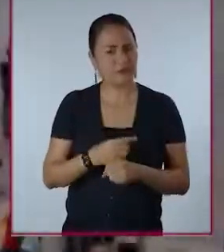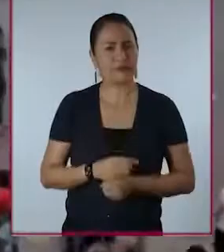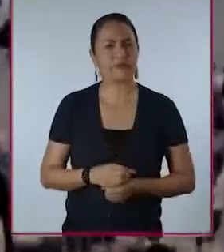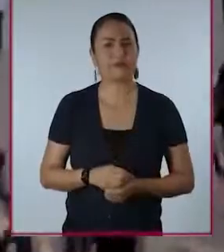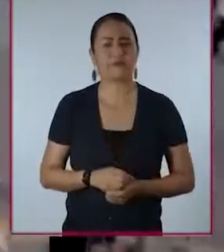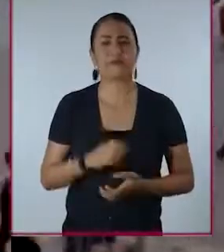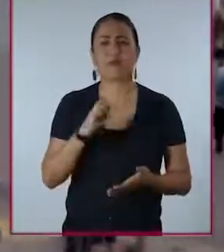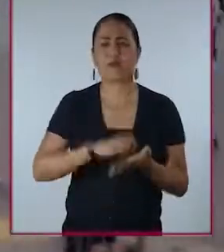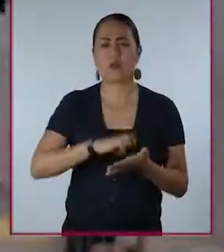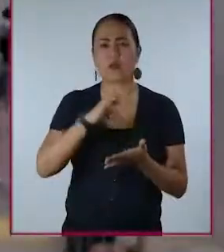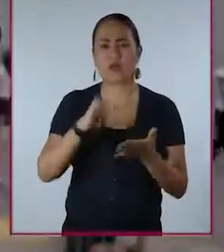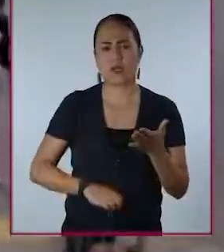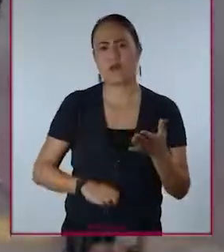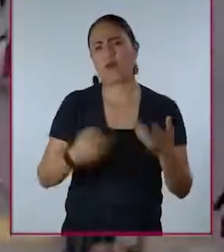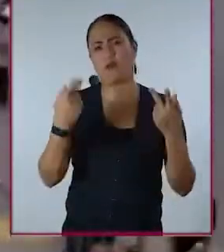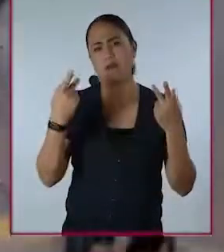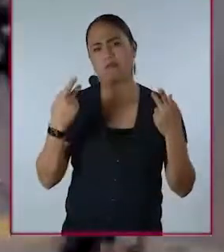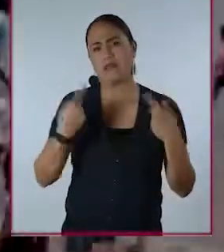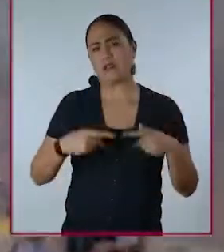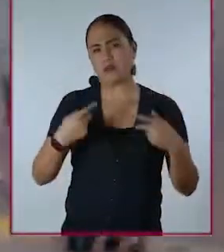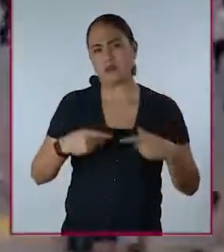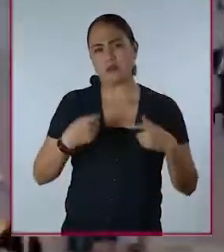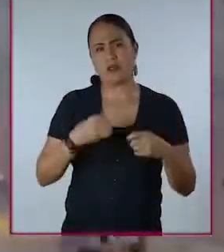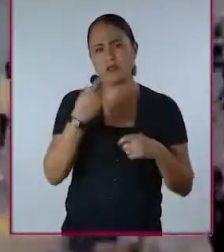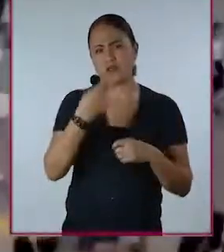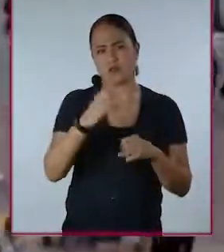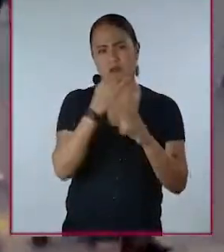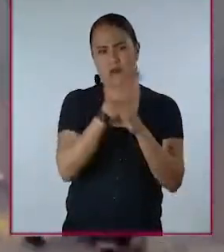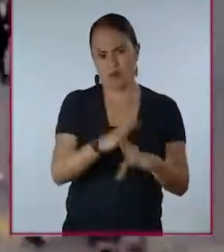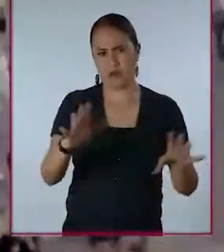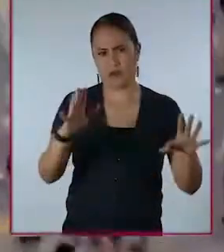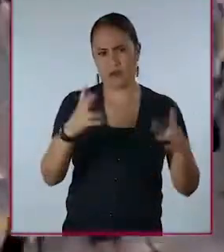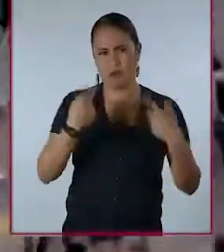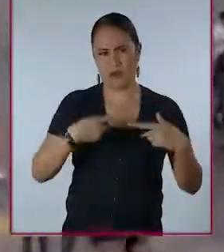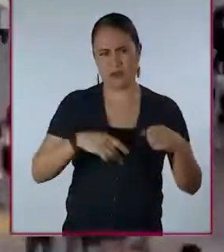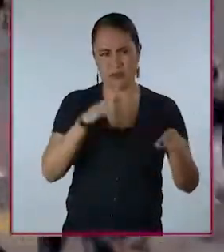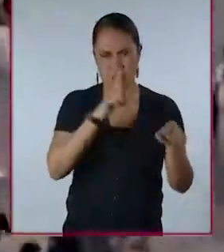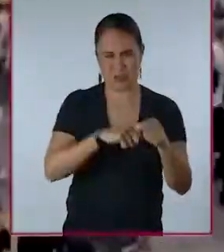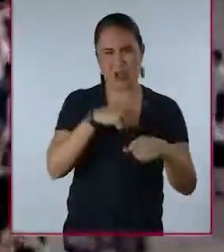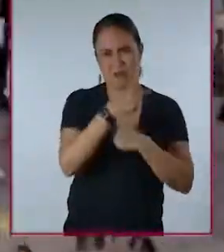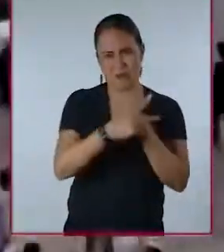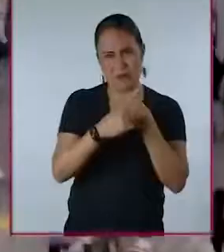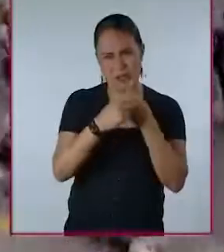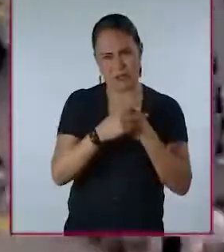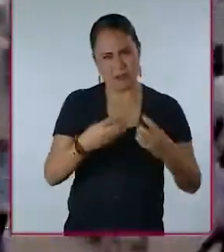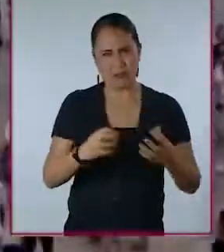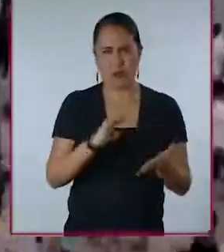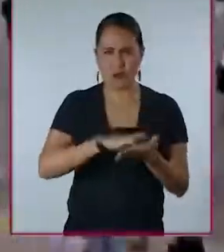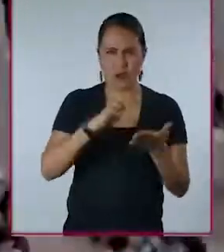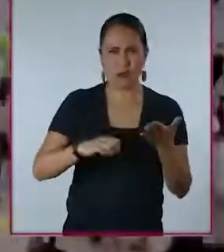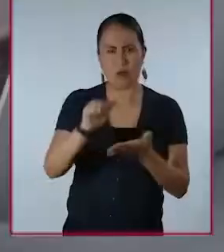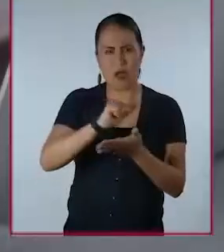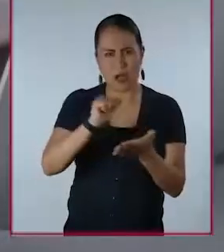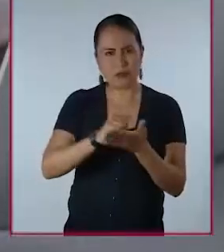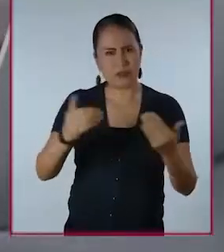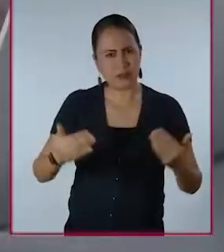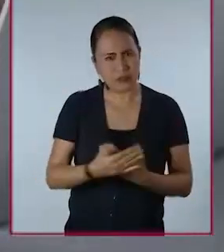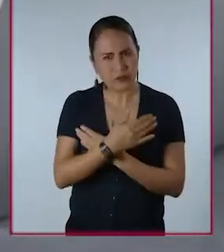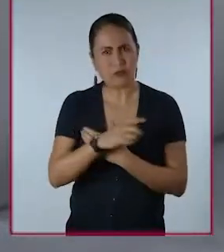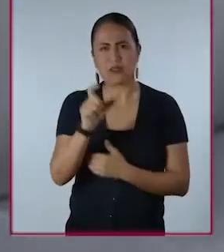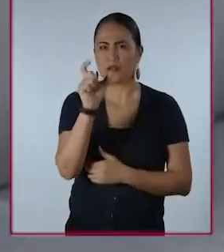ejemplo, para guardar datos personales de cada persona que habita un país, como actas de nacimiento, credencial para